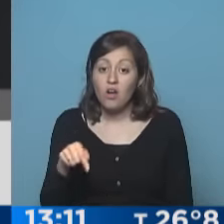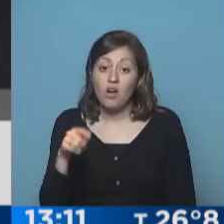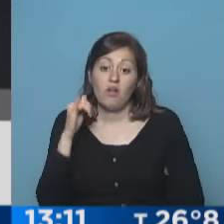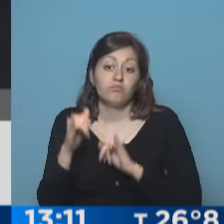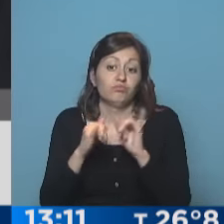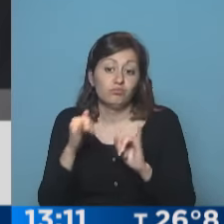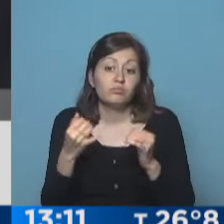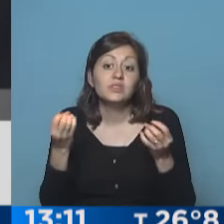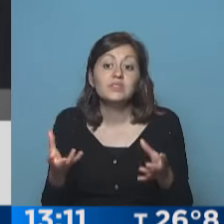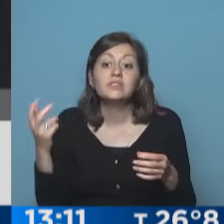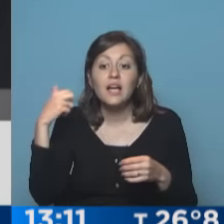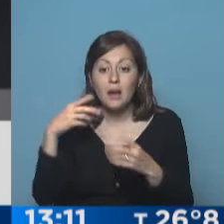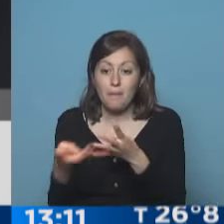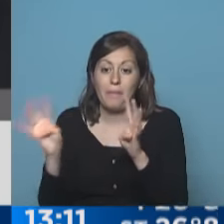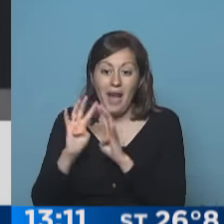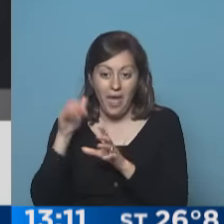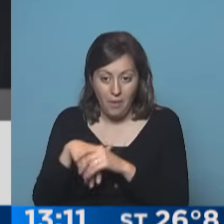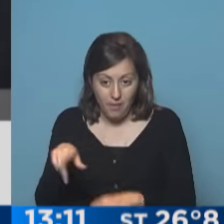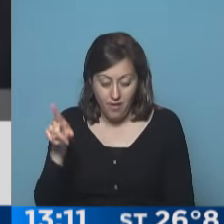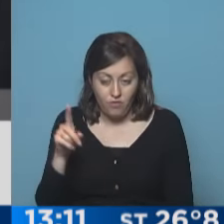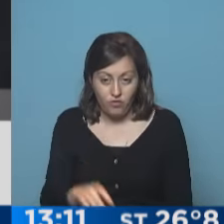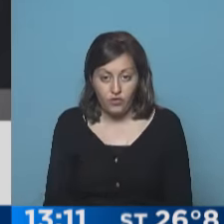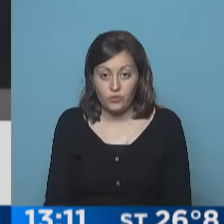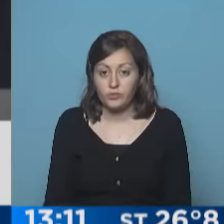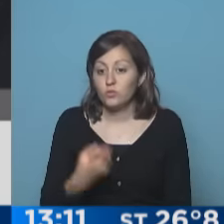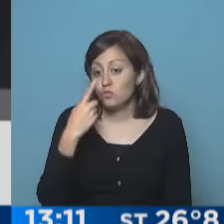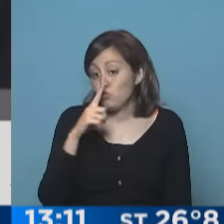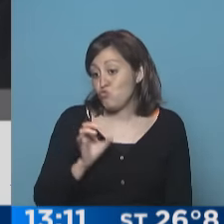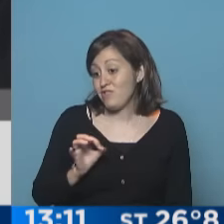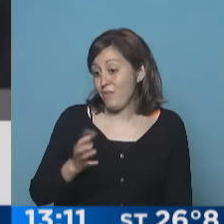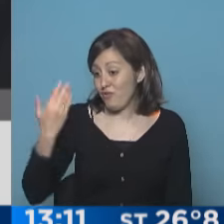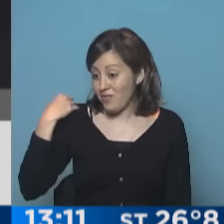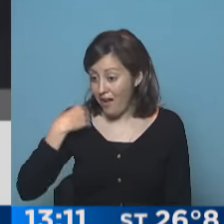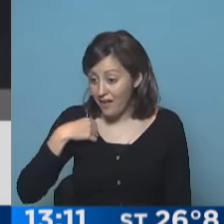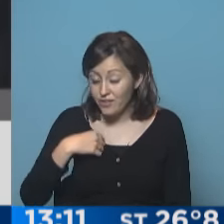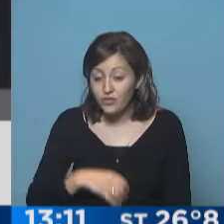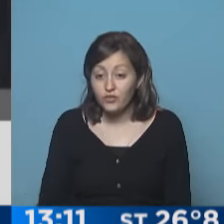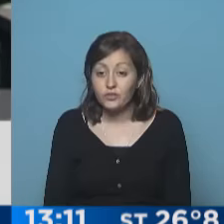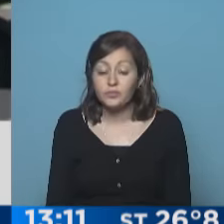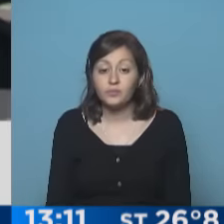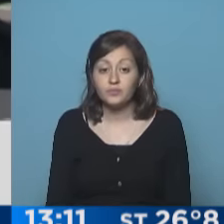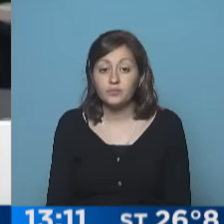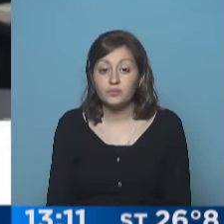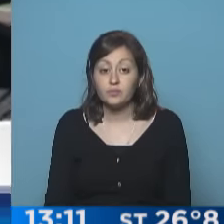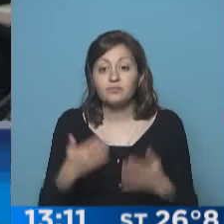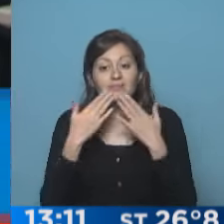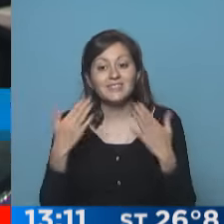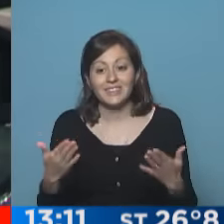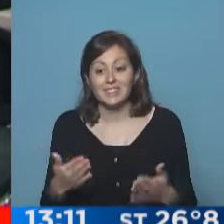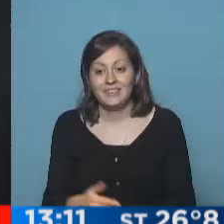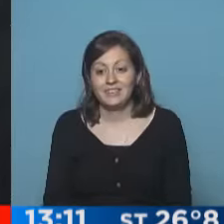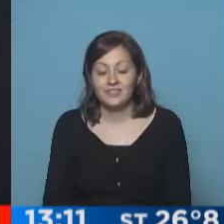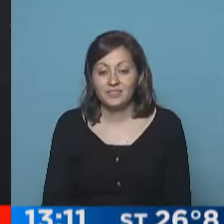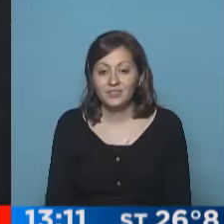no es futuro lo que Proponen Es realmente lo que sucedió en los últimos años con leyes tan importantes y estructurales no Así es Gracias Fernando Hasta